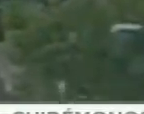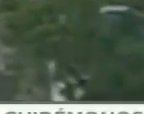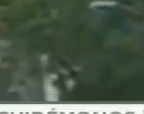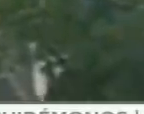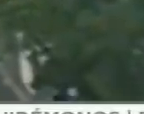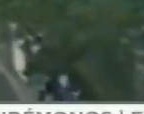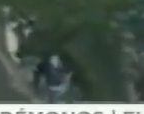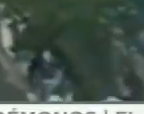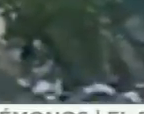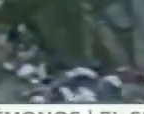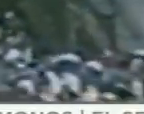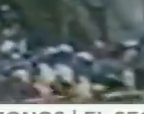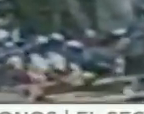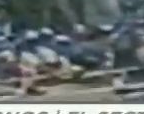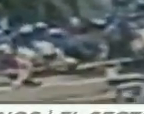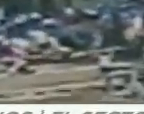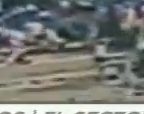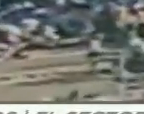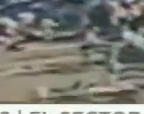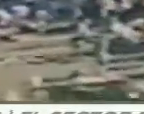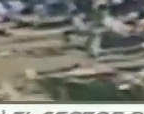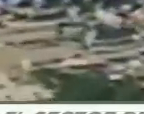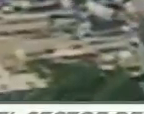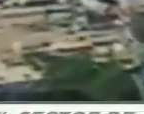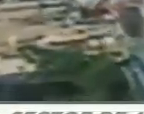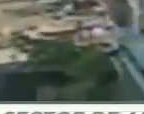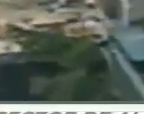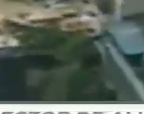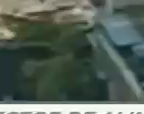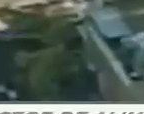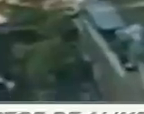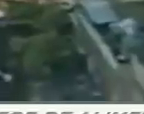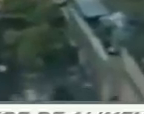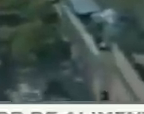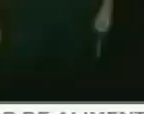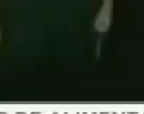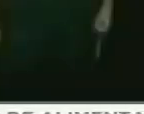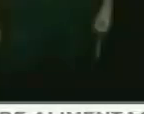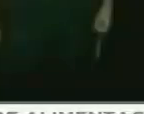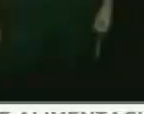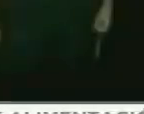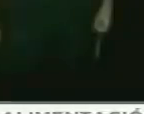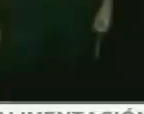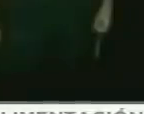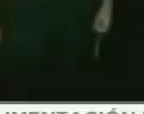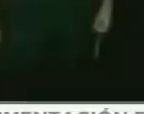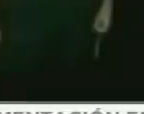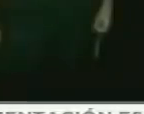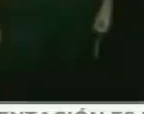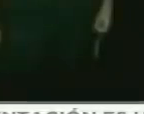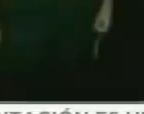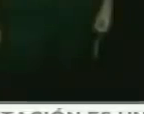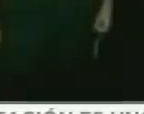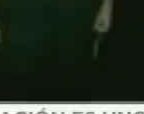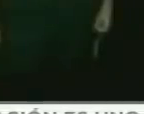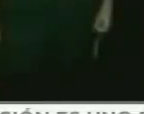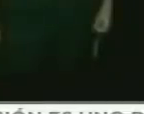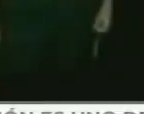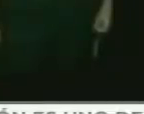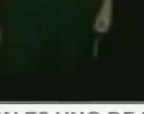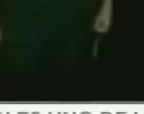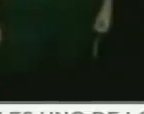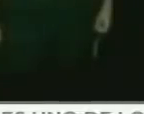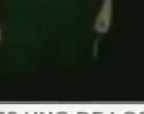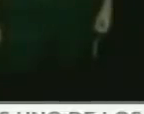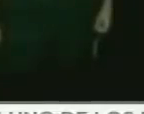disparos eran contra la marcha opositora que nunca pasó por ese lugar. Hemos decidido dirigirnos al